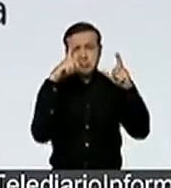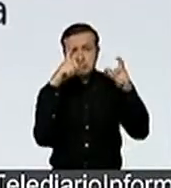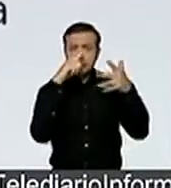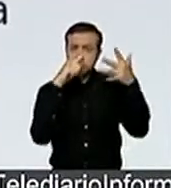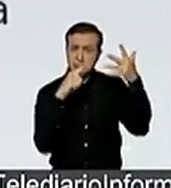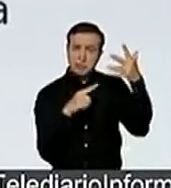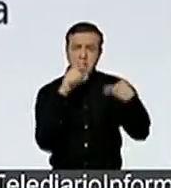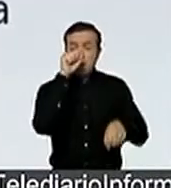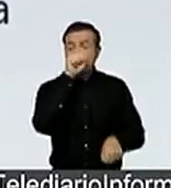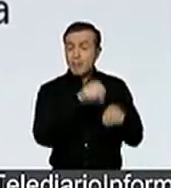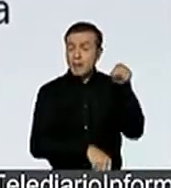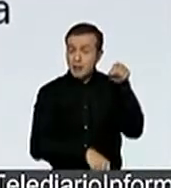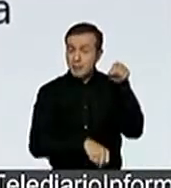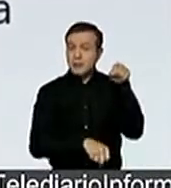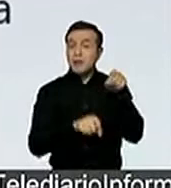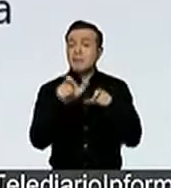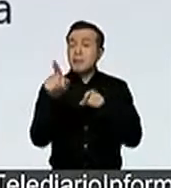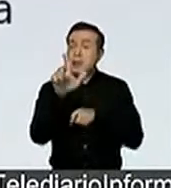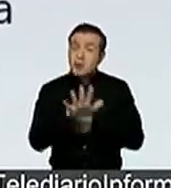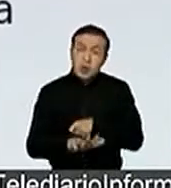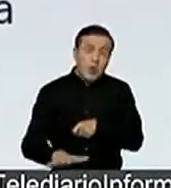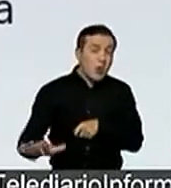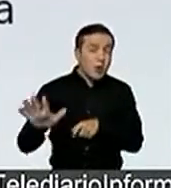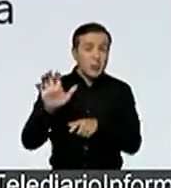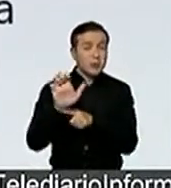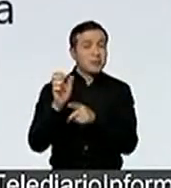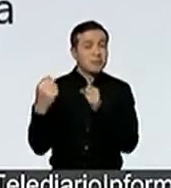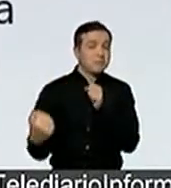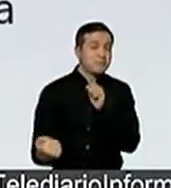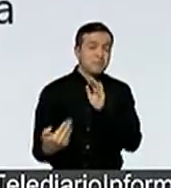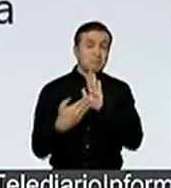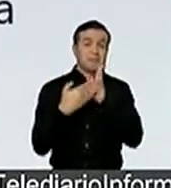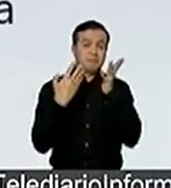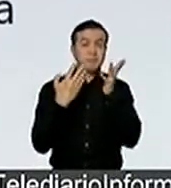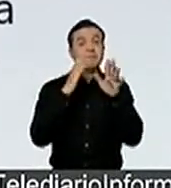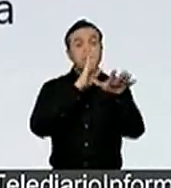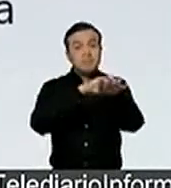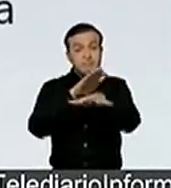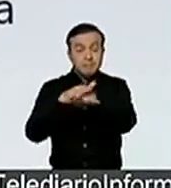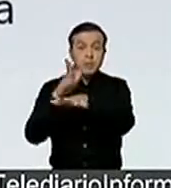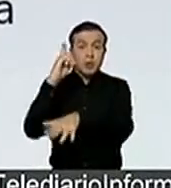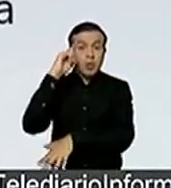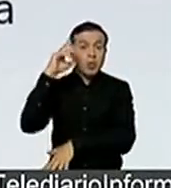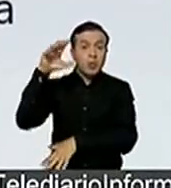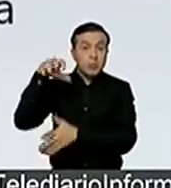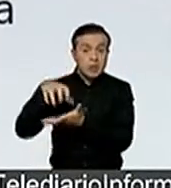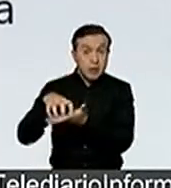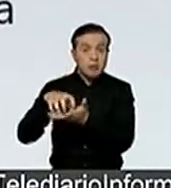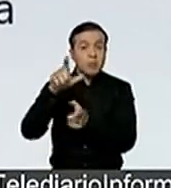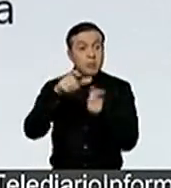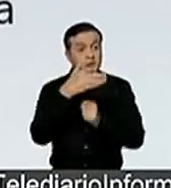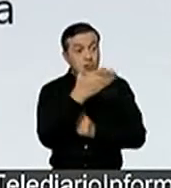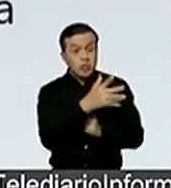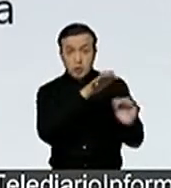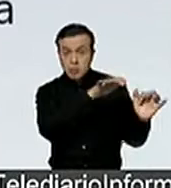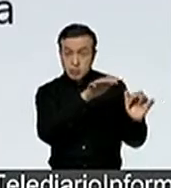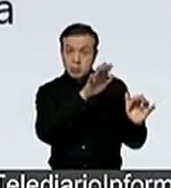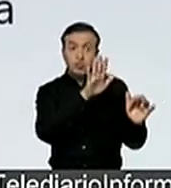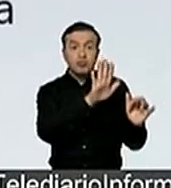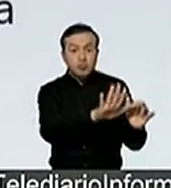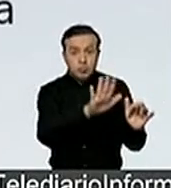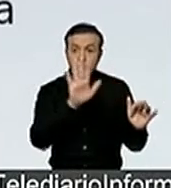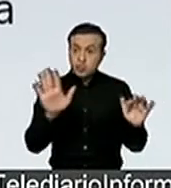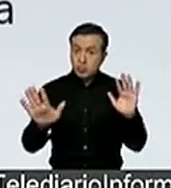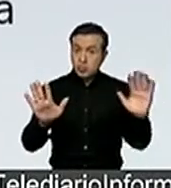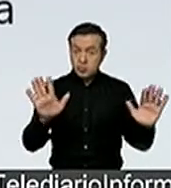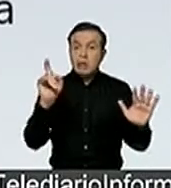estatales como por manifestantes en todo el país. Y añade: llamamos a agentes estatales y manifestantes a garantizar y respetar el trabajo de la